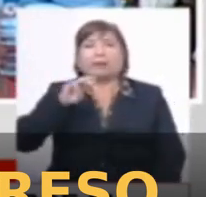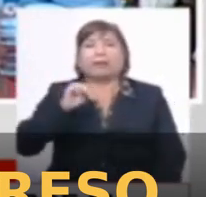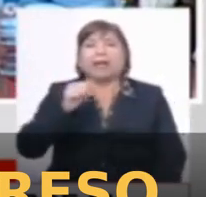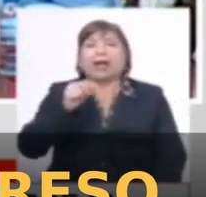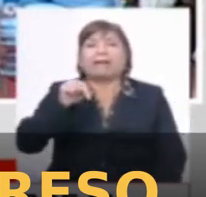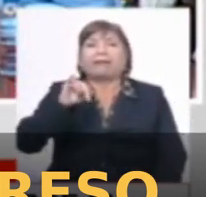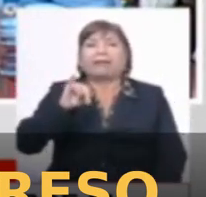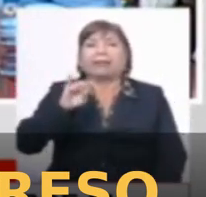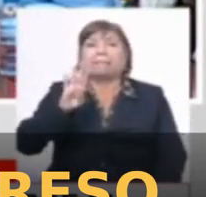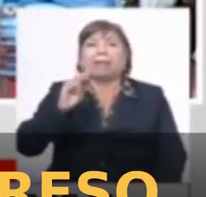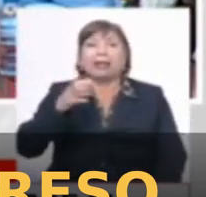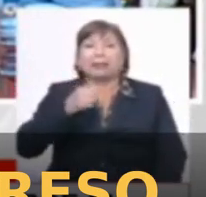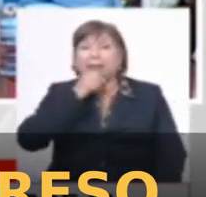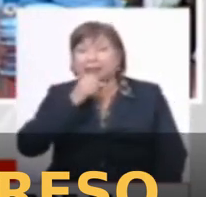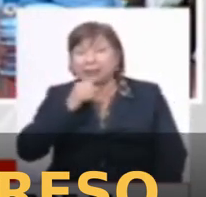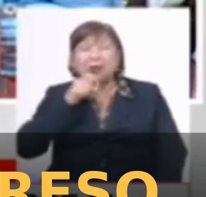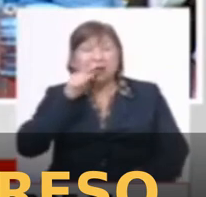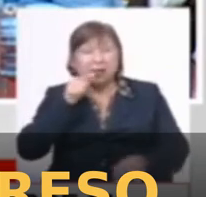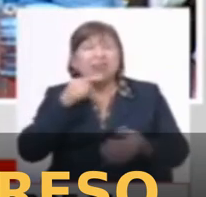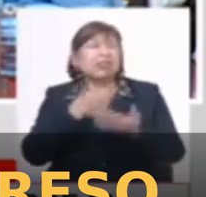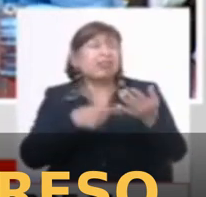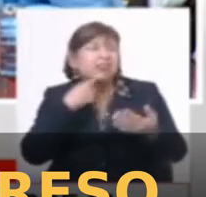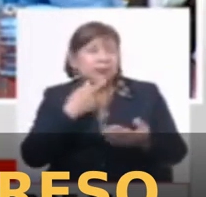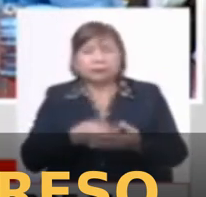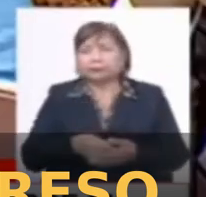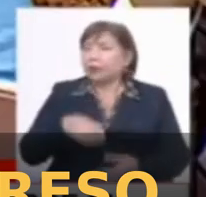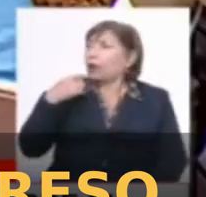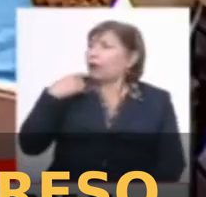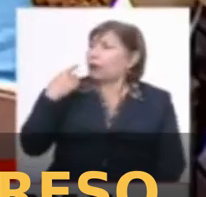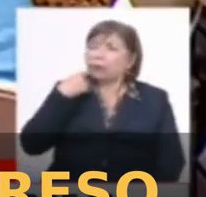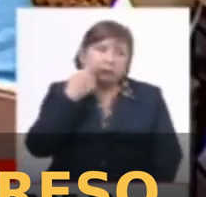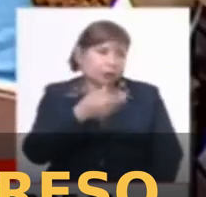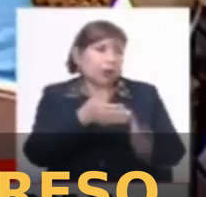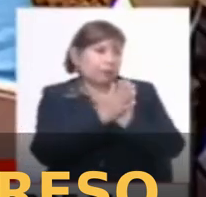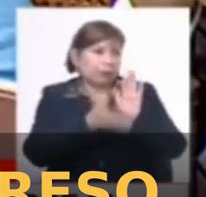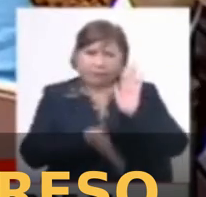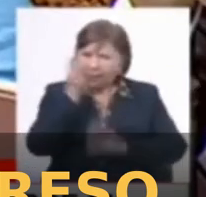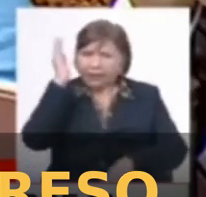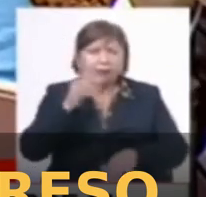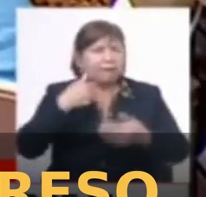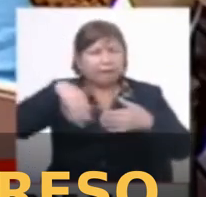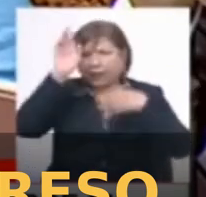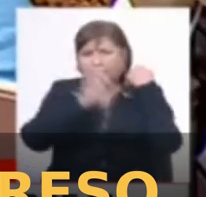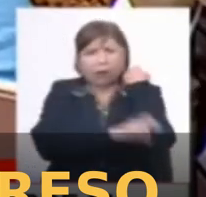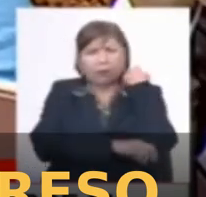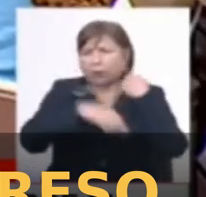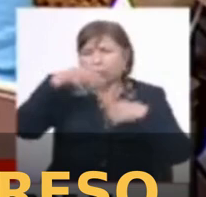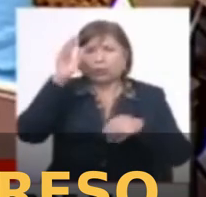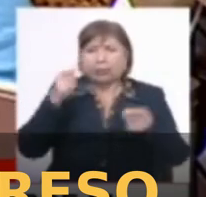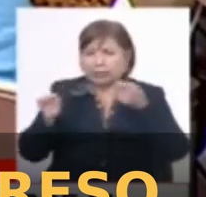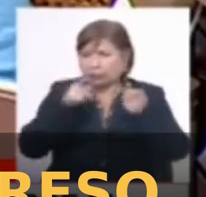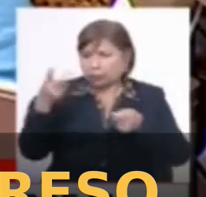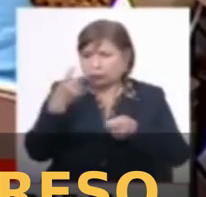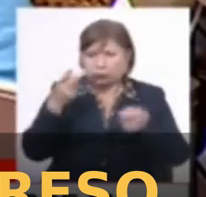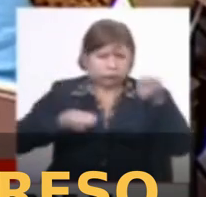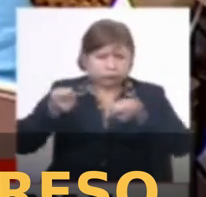Torres, ¿qué dijo? ¿Qué mencionó respecto a ello? Que Bruno tenía que irse fuera del país, que ellos iban a controlar todo, que